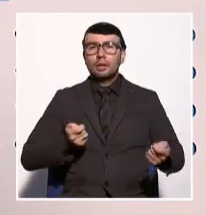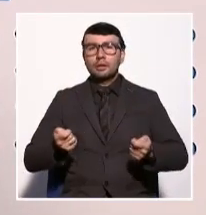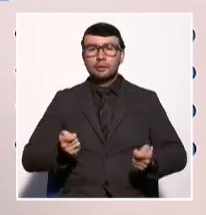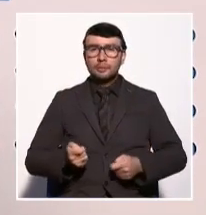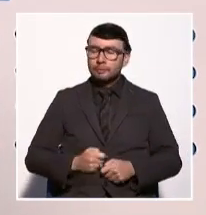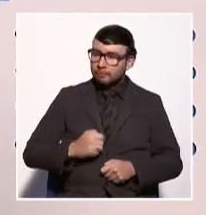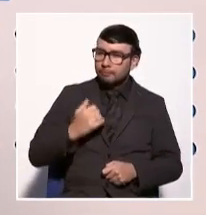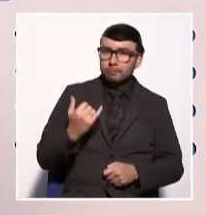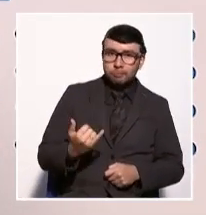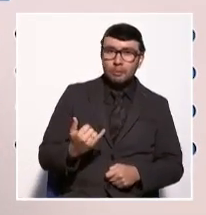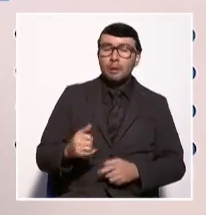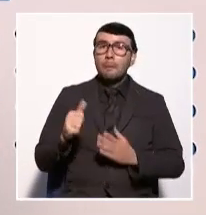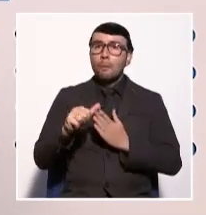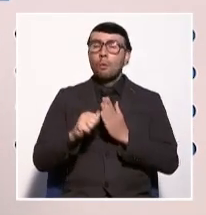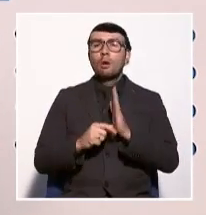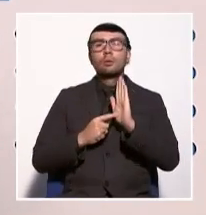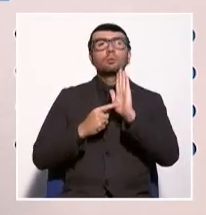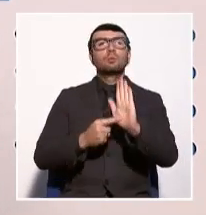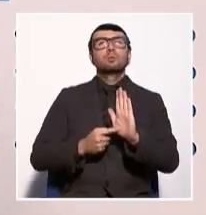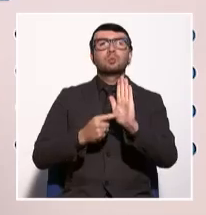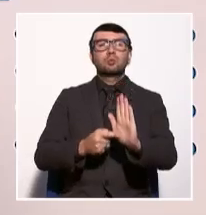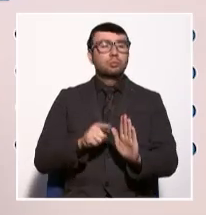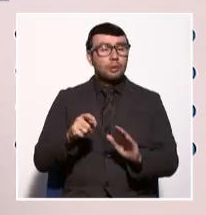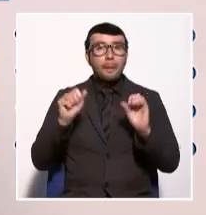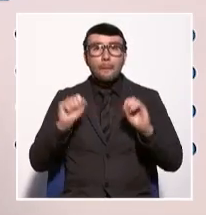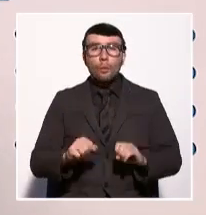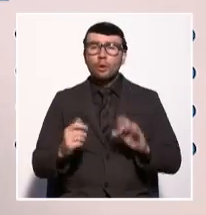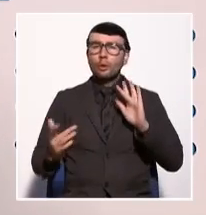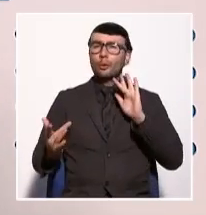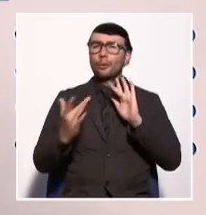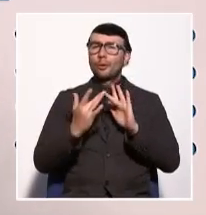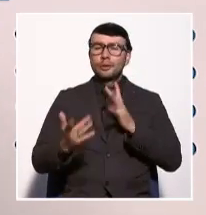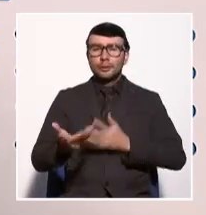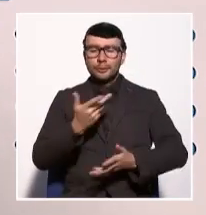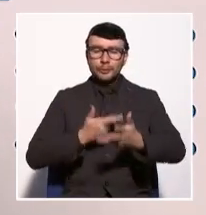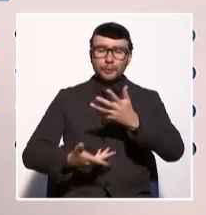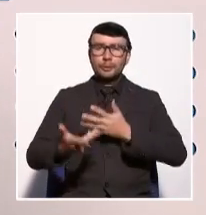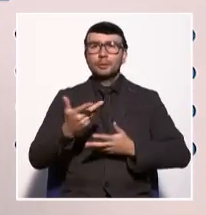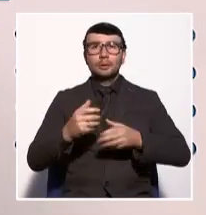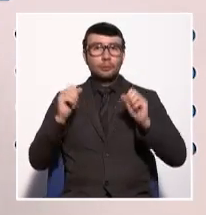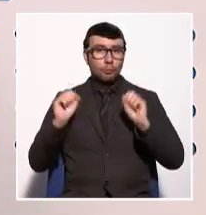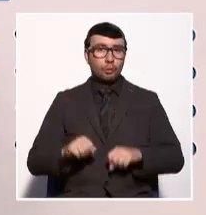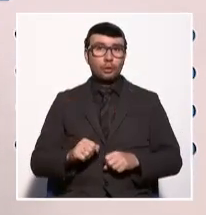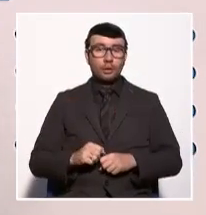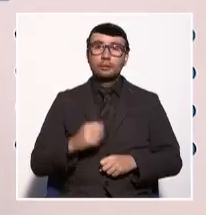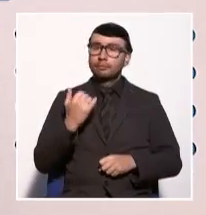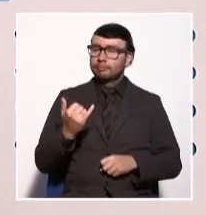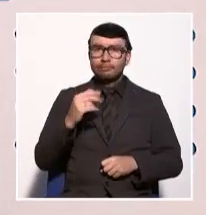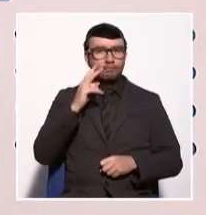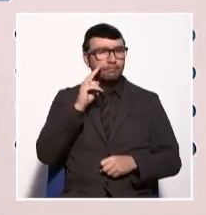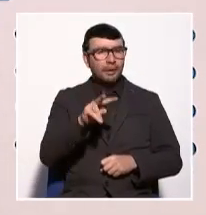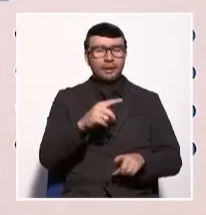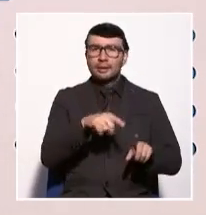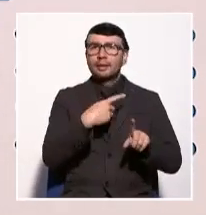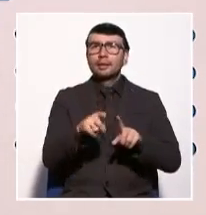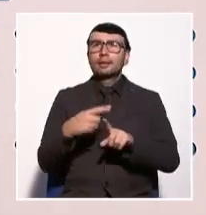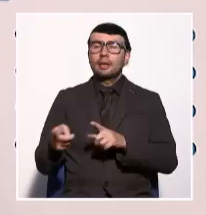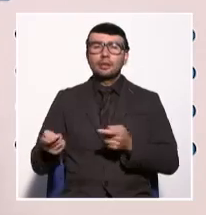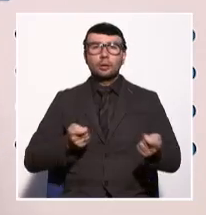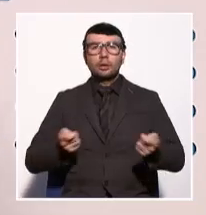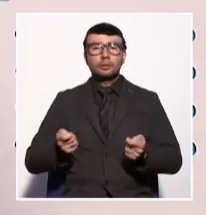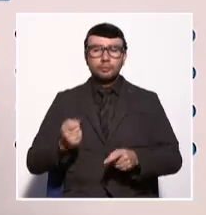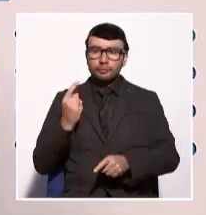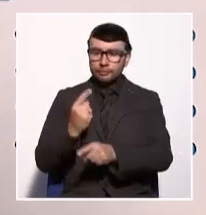ustedes tengan más más posibilidades de entrar en contacto con nosotros de estar viéndonos por los diferentes canales regionales que